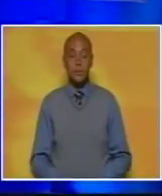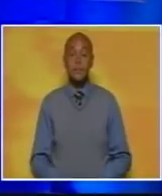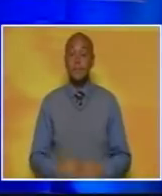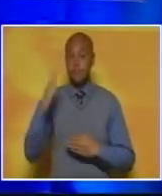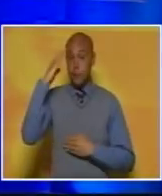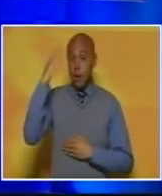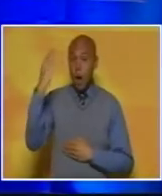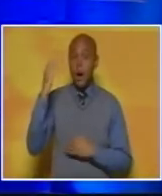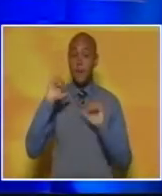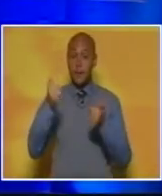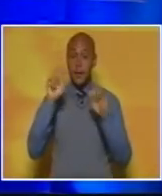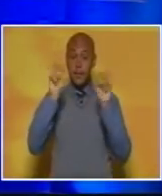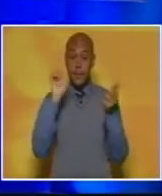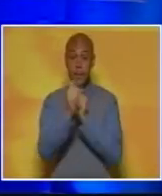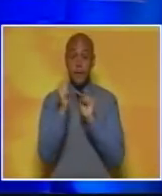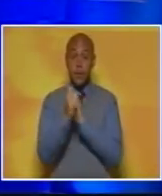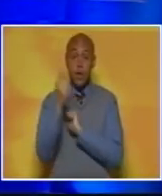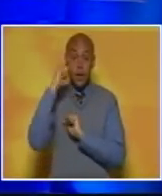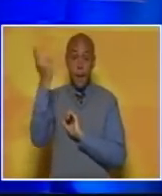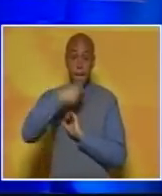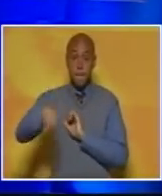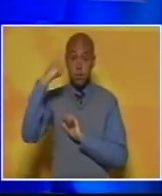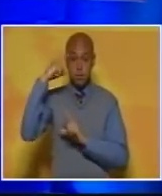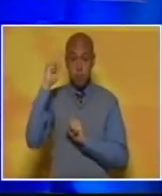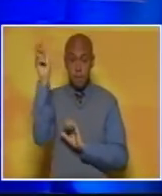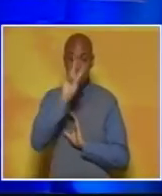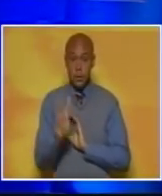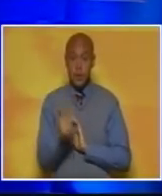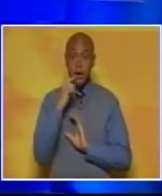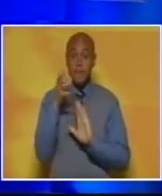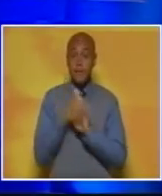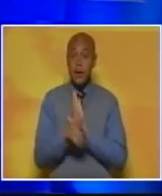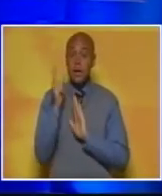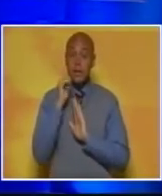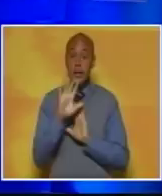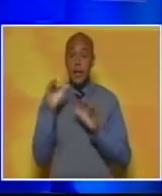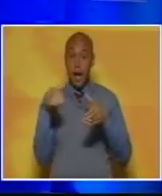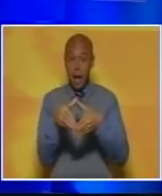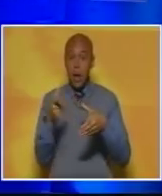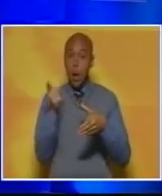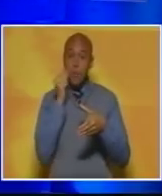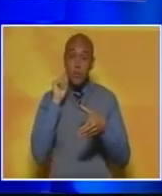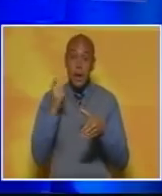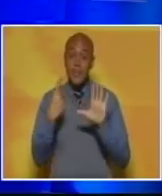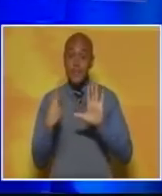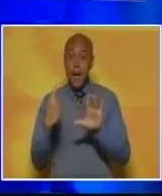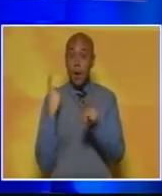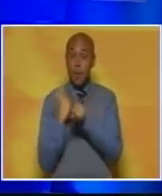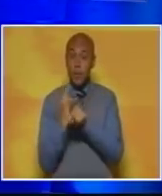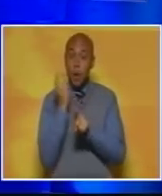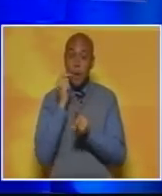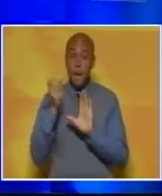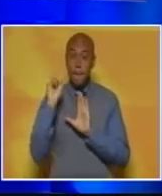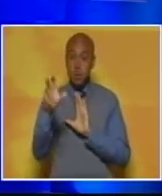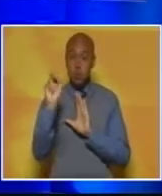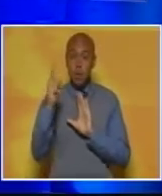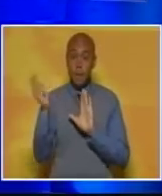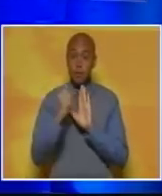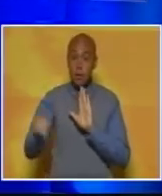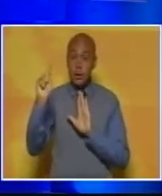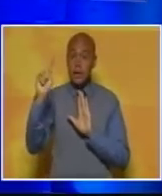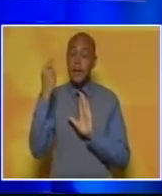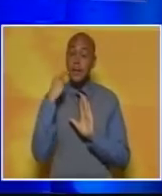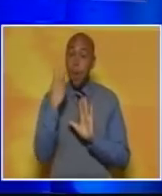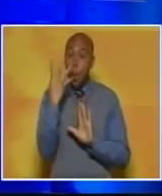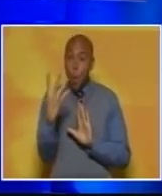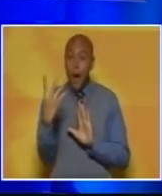Hola amigos, iniciamos los deportes con béisbol profesional venezolano porque apoyados en una sólida actuación de 6 episodios de Wilfredo Ledesma, tolerando 4